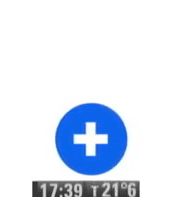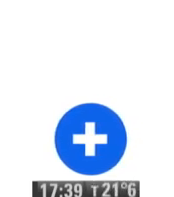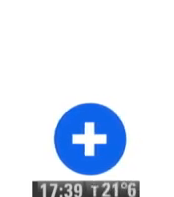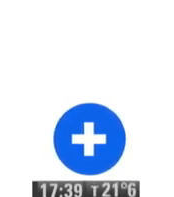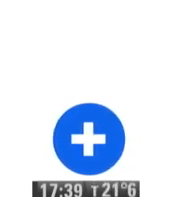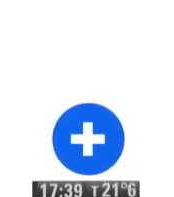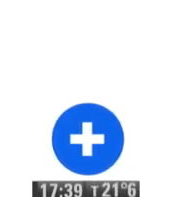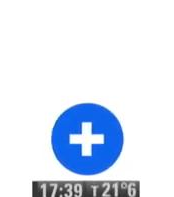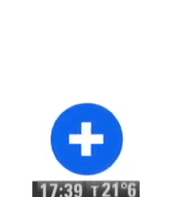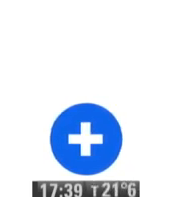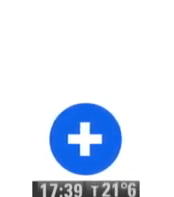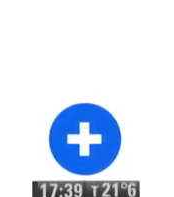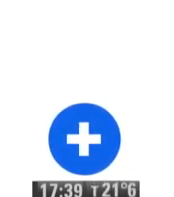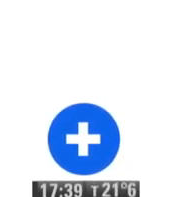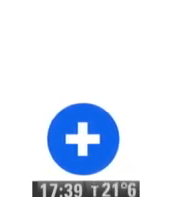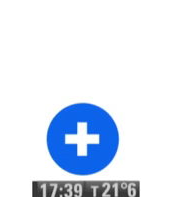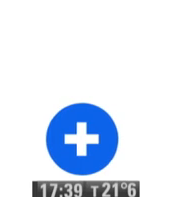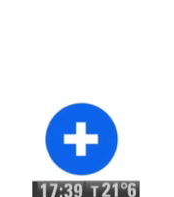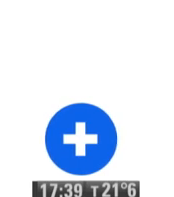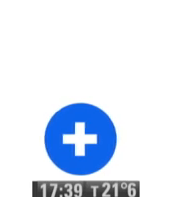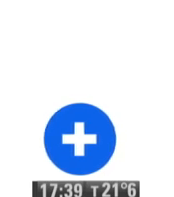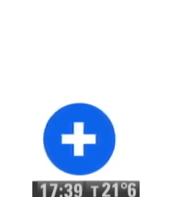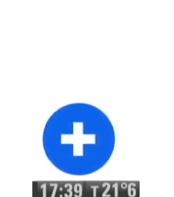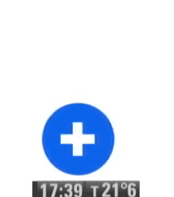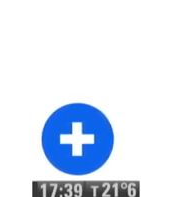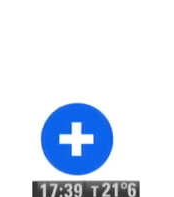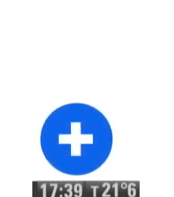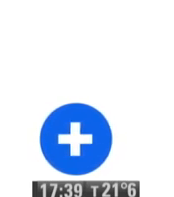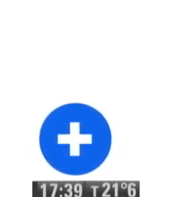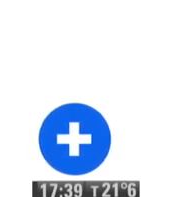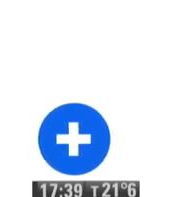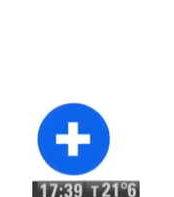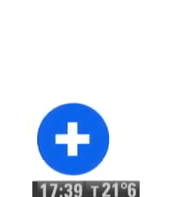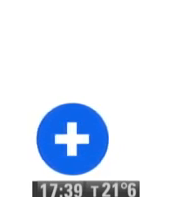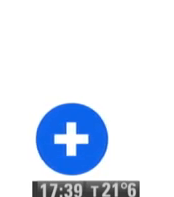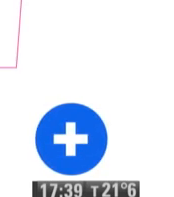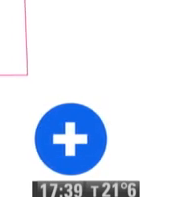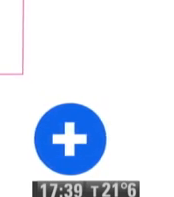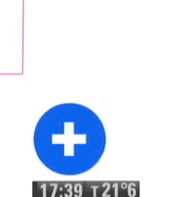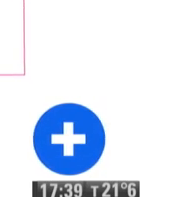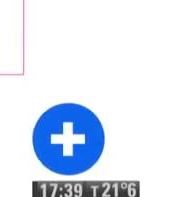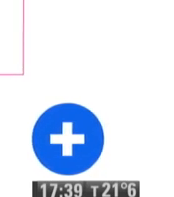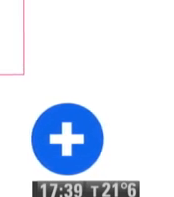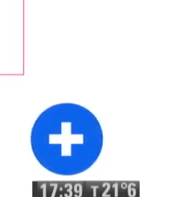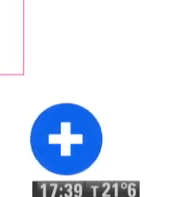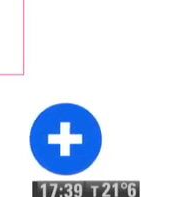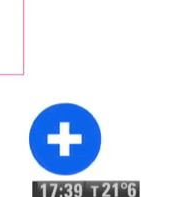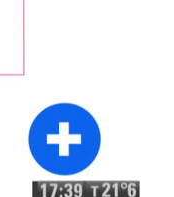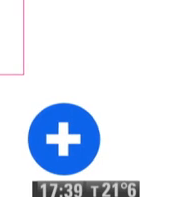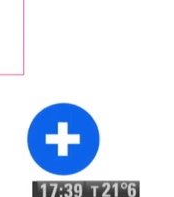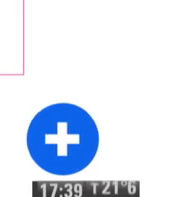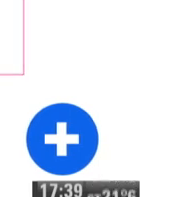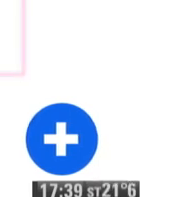12 y además las repeticiones de nivel inicial, primero, segundo y tercer grado. Y en Canal Encuentro, podés